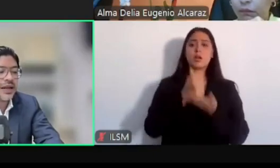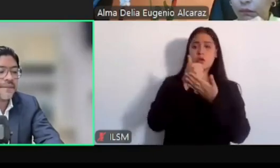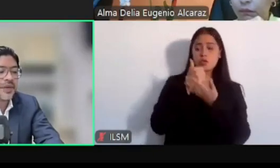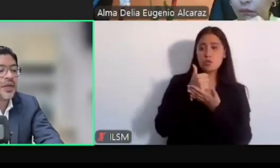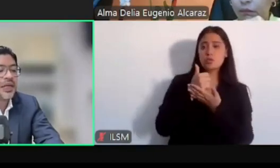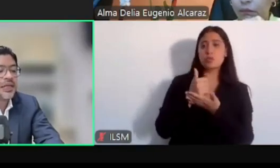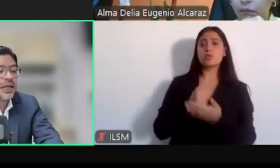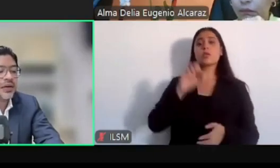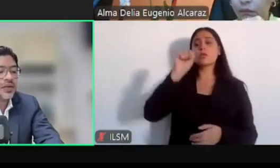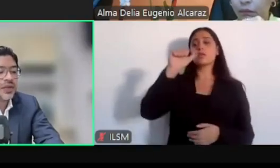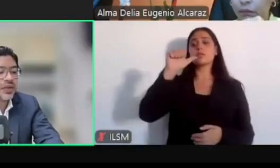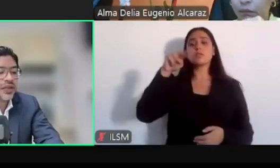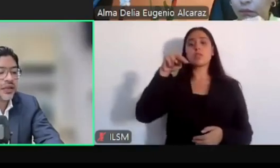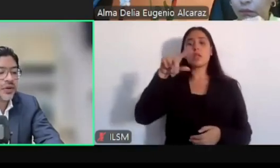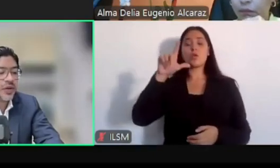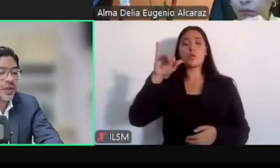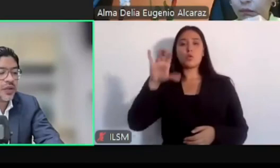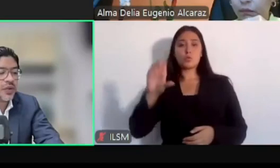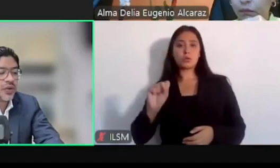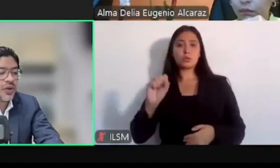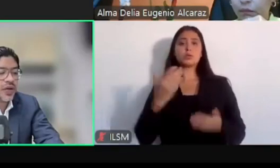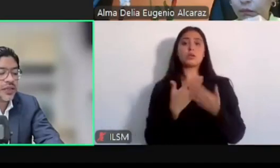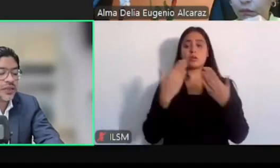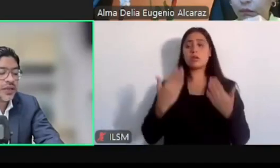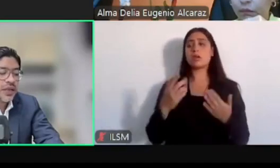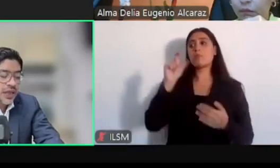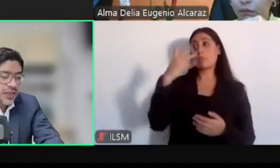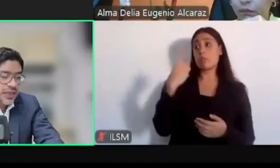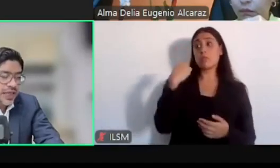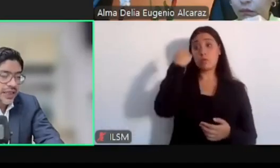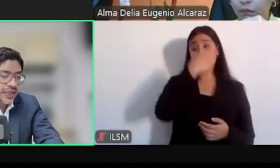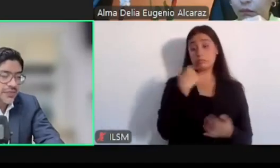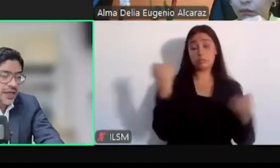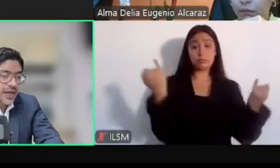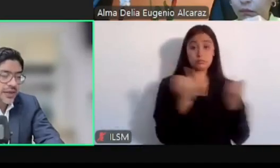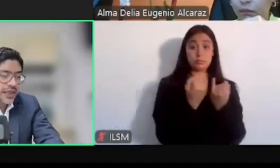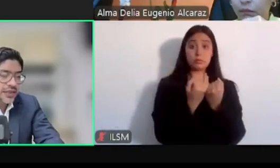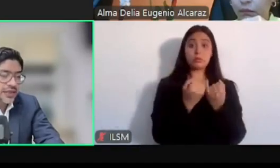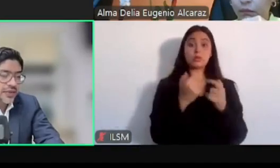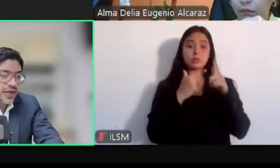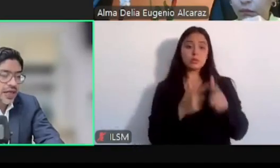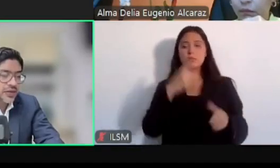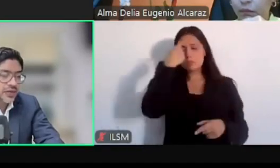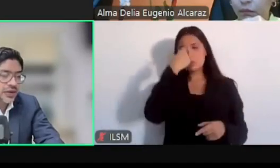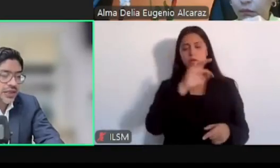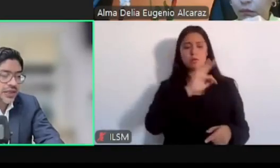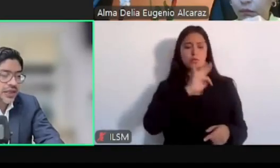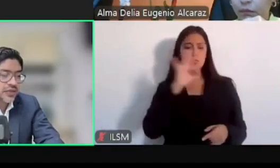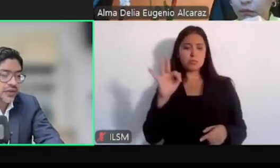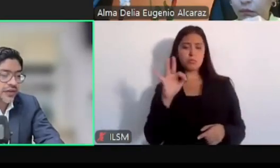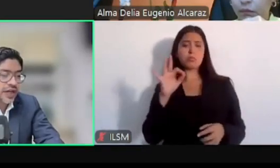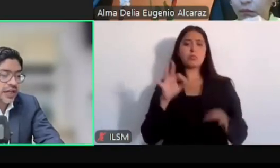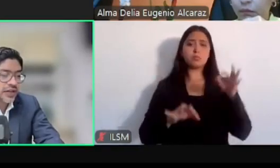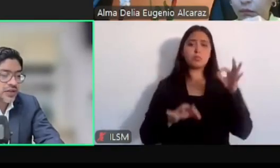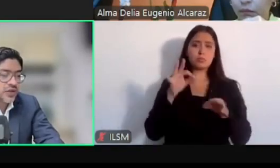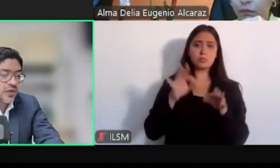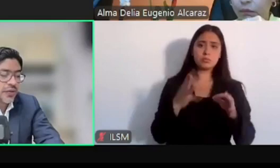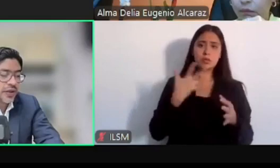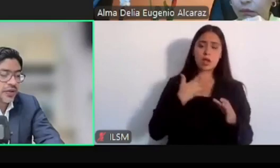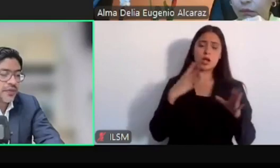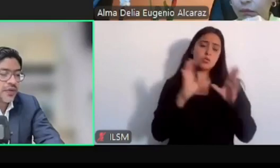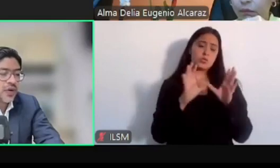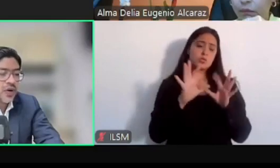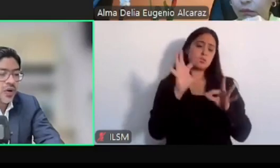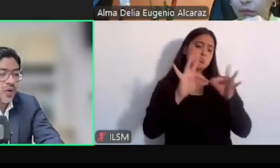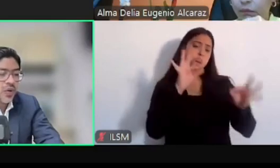Acatlán y se le concedió el término de 24 horas siguientes para remitir a este tribunal las constancias que justificaran su